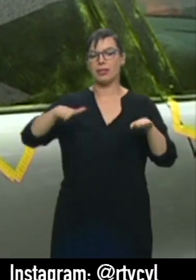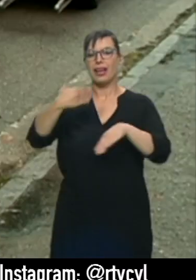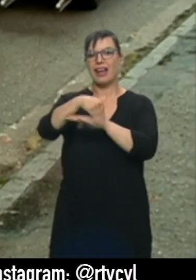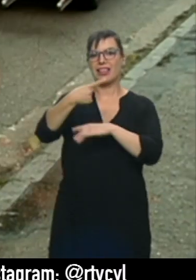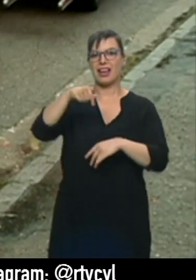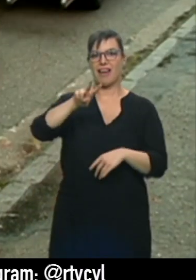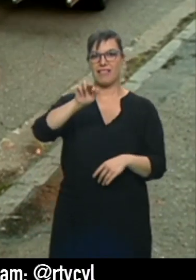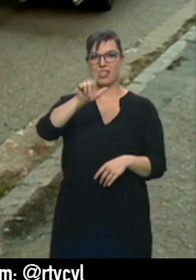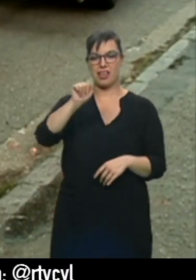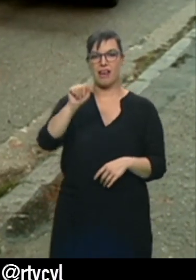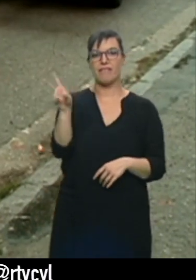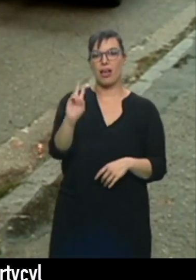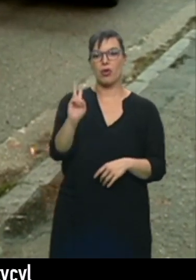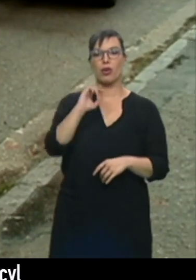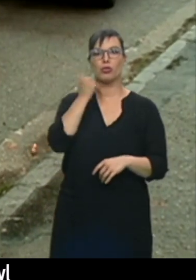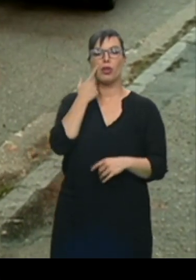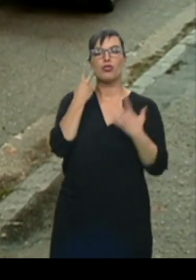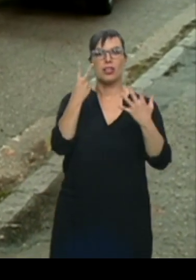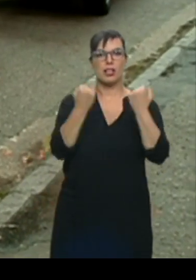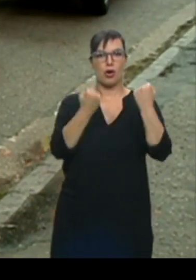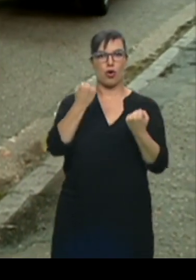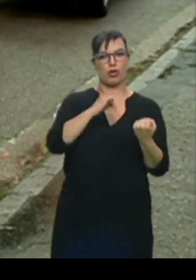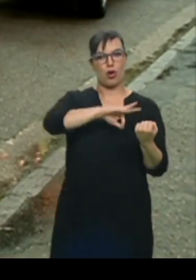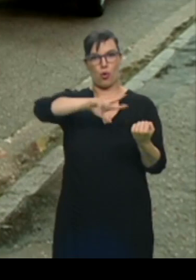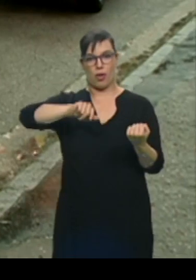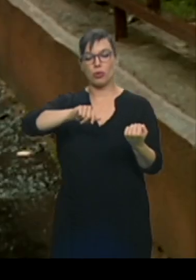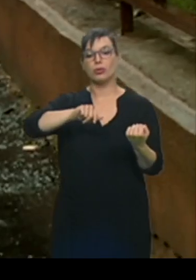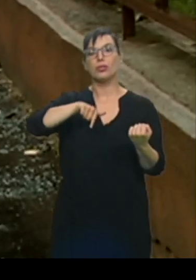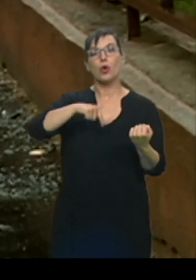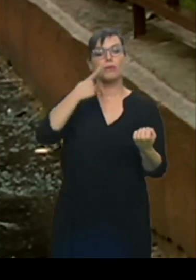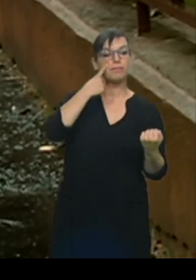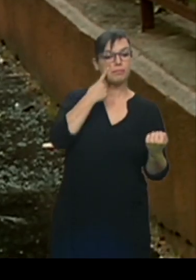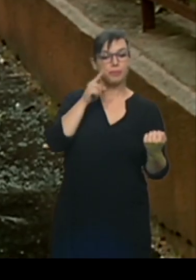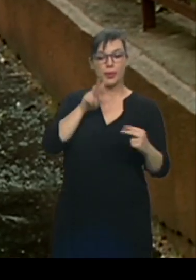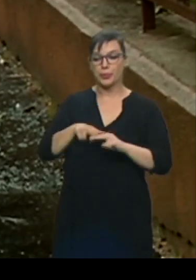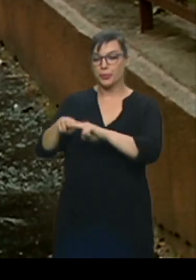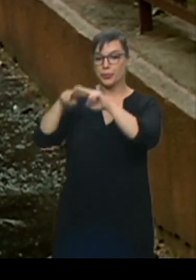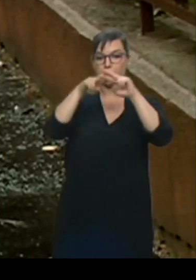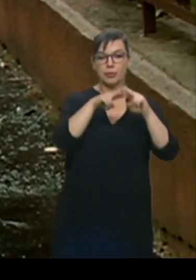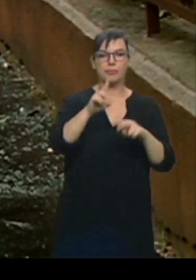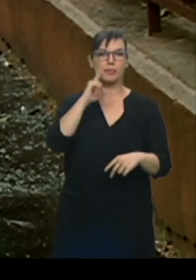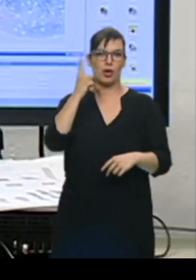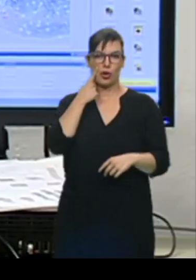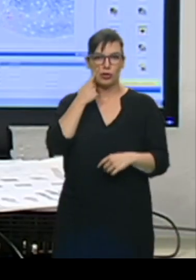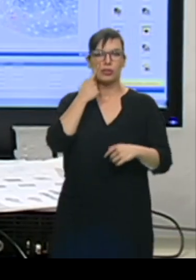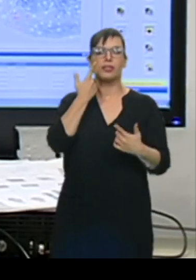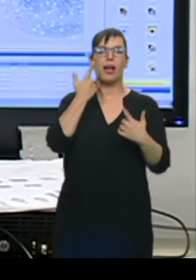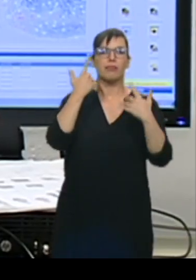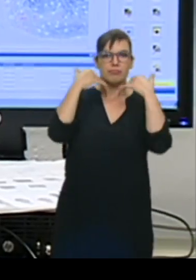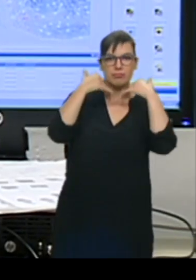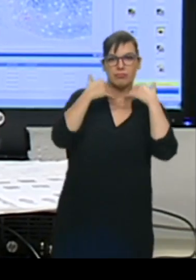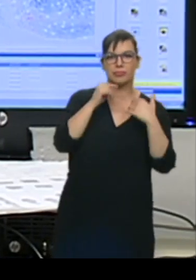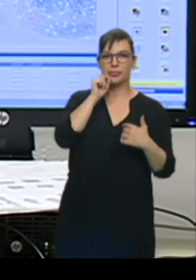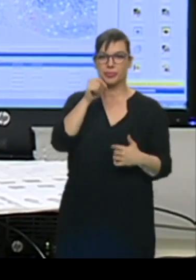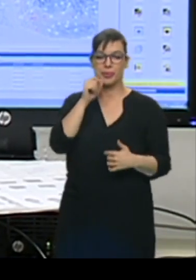Valladolid encontraron siete vehículos robados. La inspección ocular permitió hallar restos biológicos en ellos. Una técnica que se llama